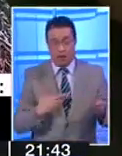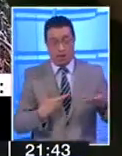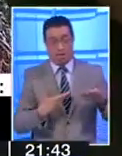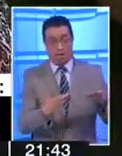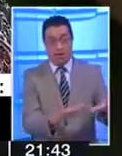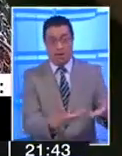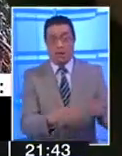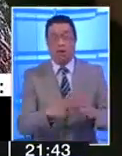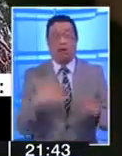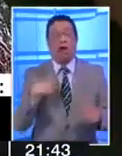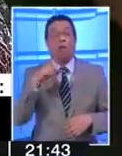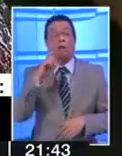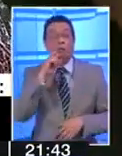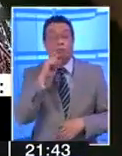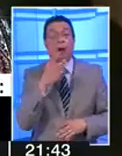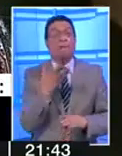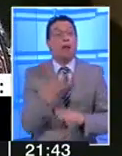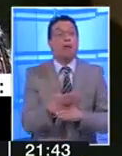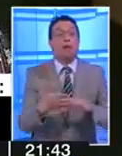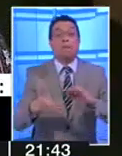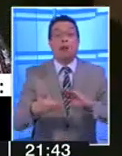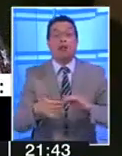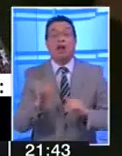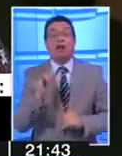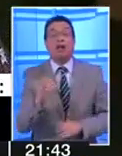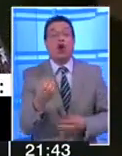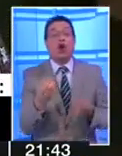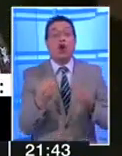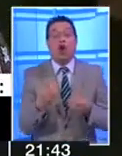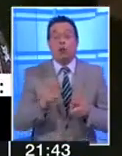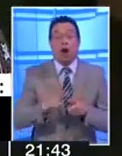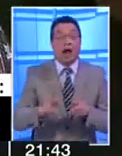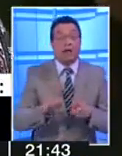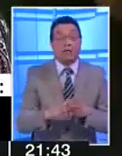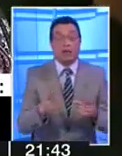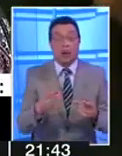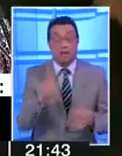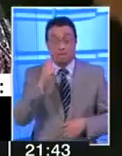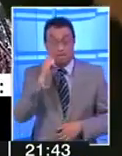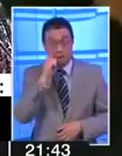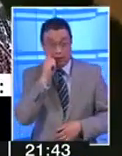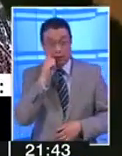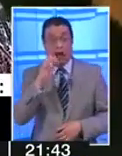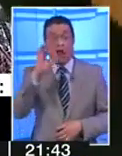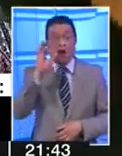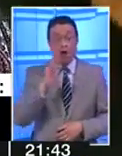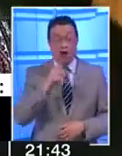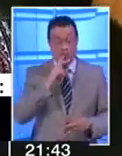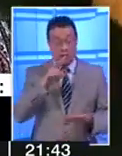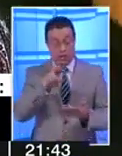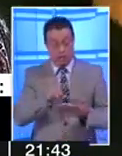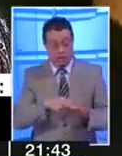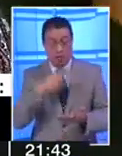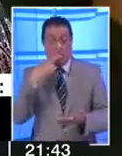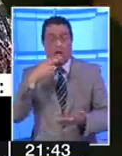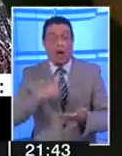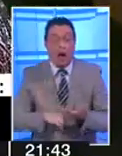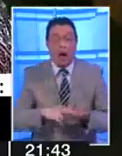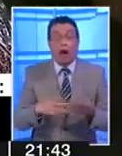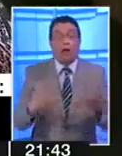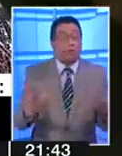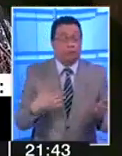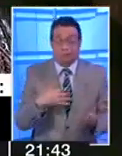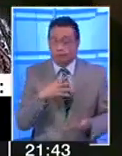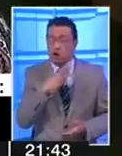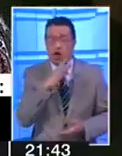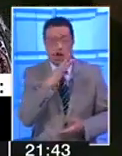claridad de quién va a pedir perdón ni cómo lo va a hacer, si en forma personal se va a leer una carta. En